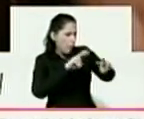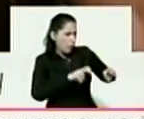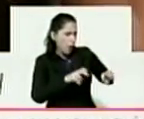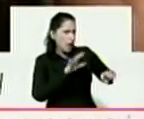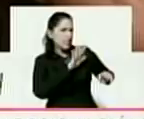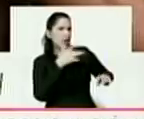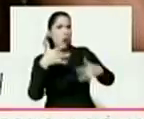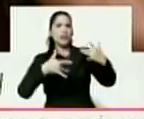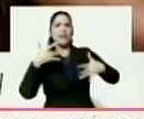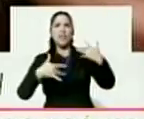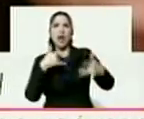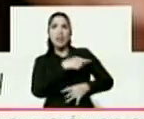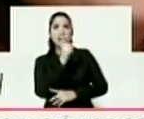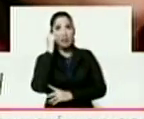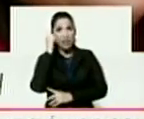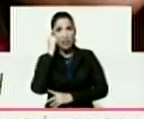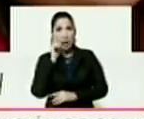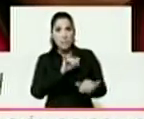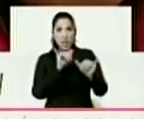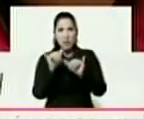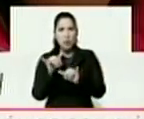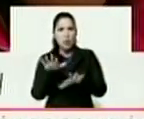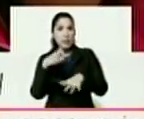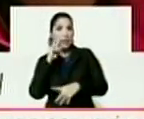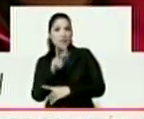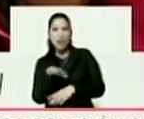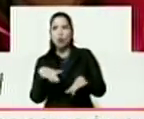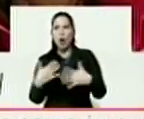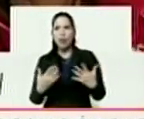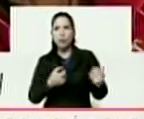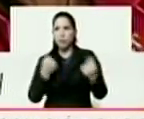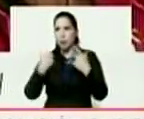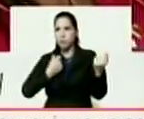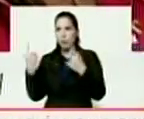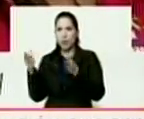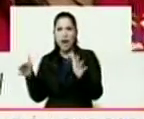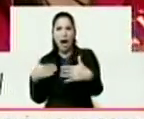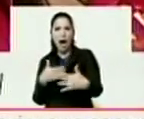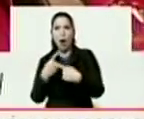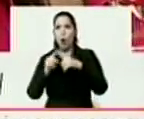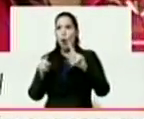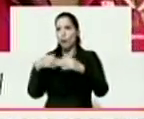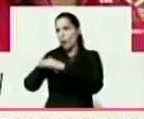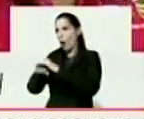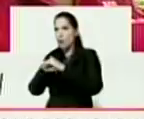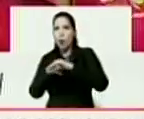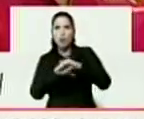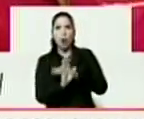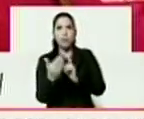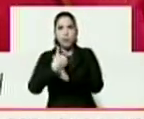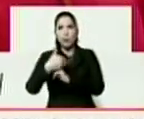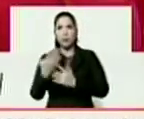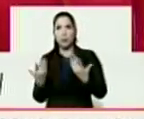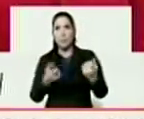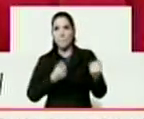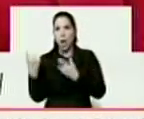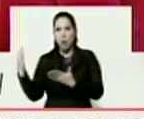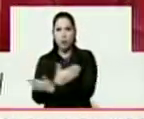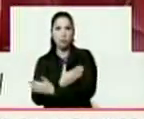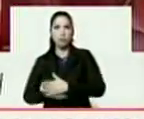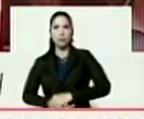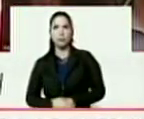día o seis actos y se ve cuando se llevaban las cajas de un depósito con otro depósito las retiraban del sitio a los